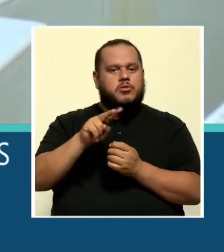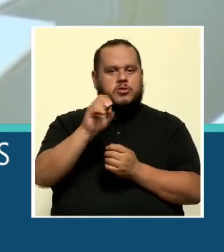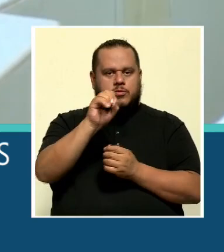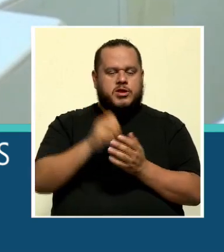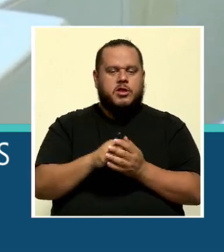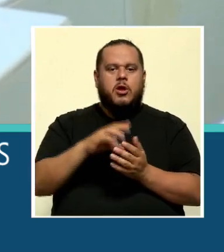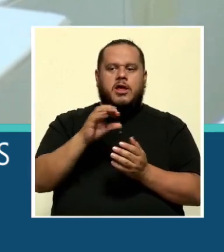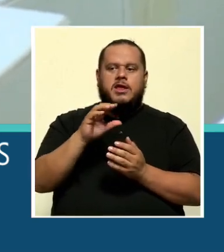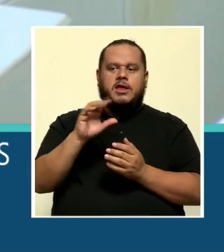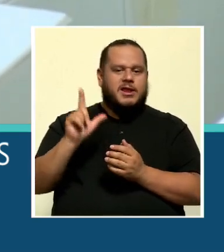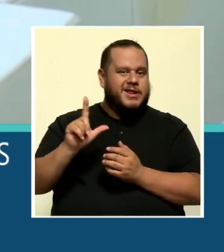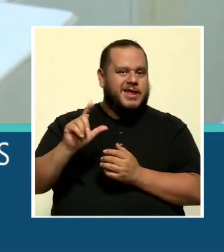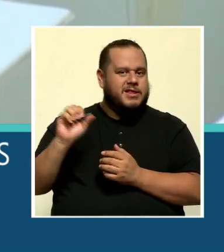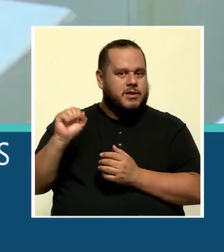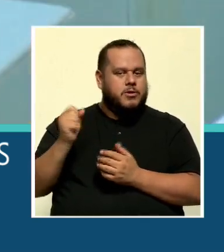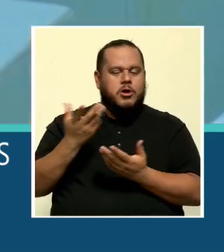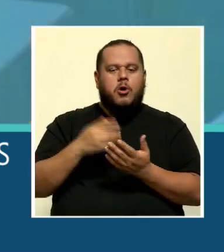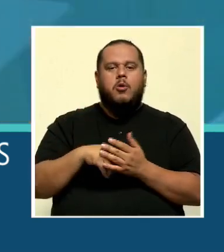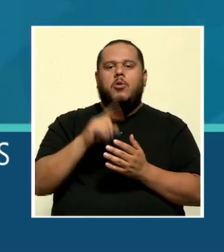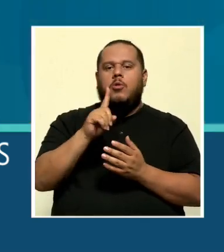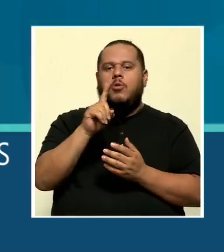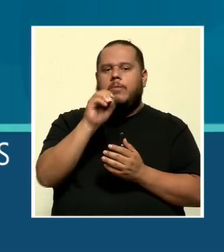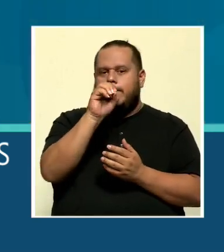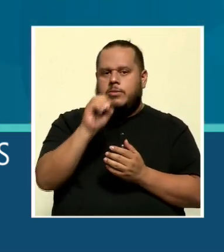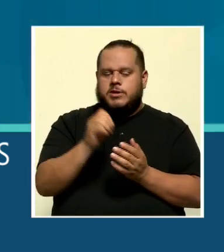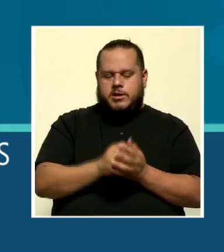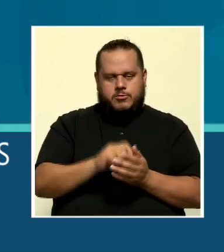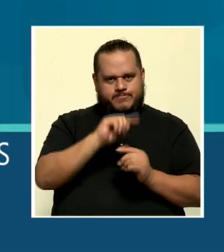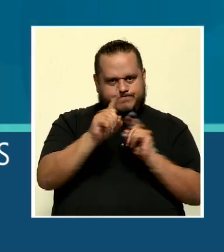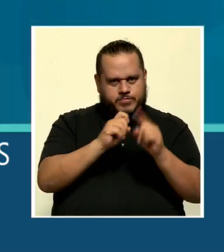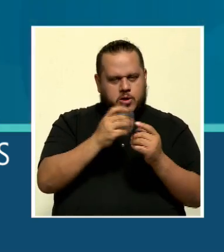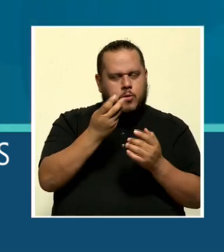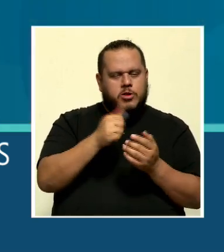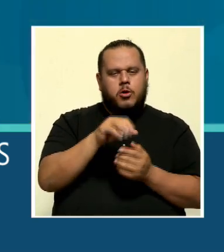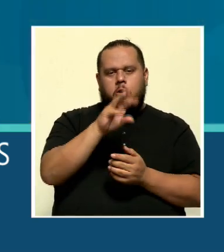un 1,66%. Según la encuesta, un